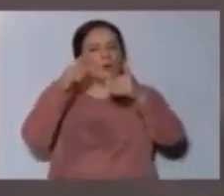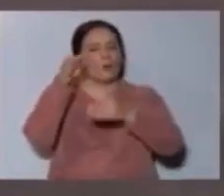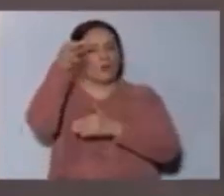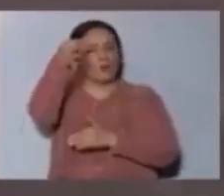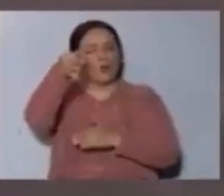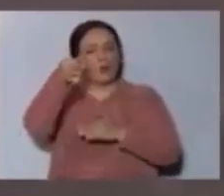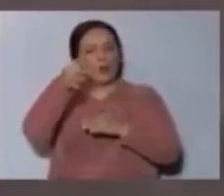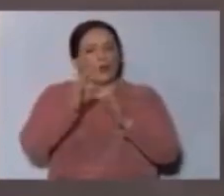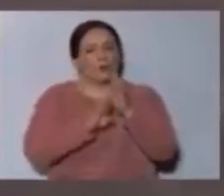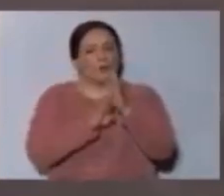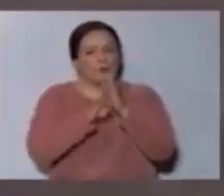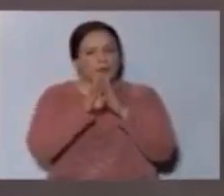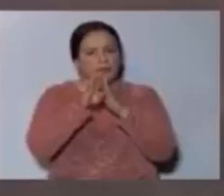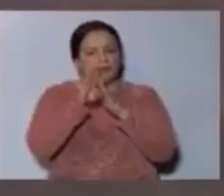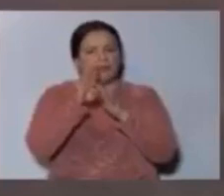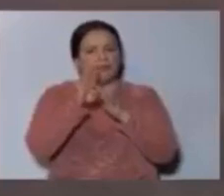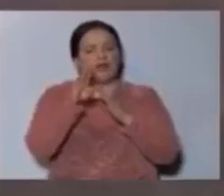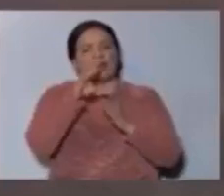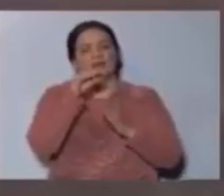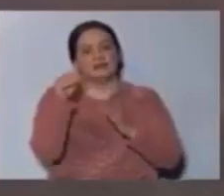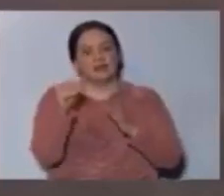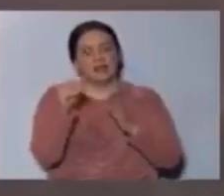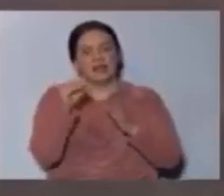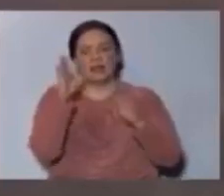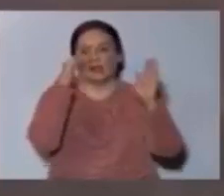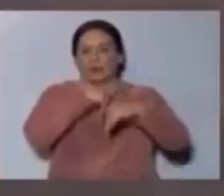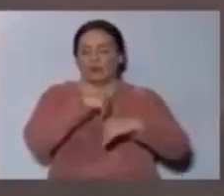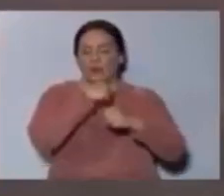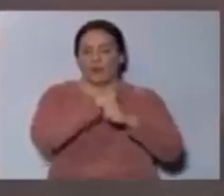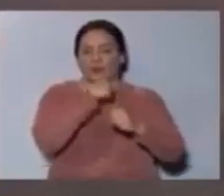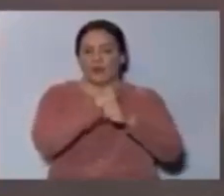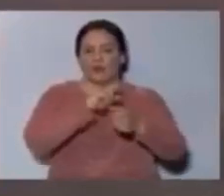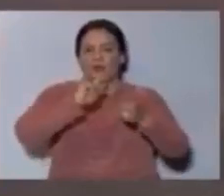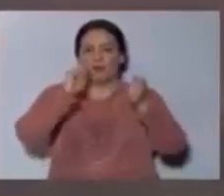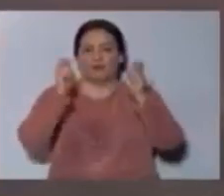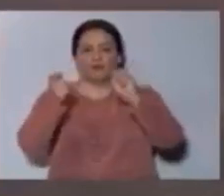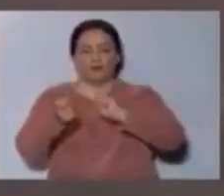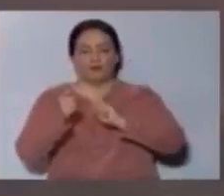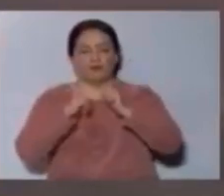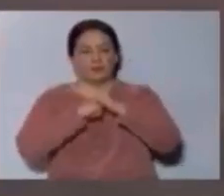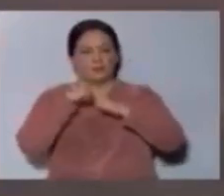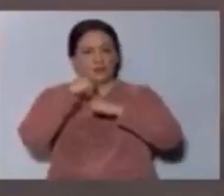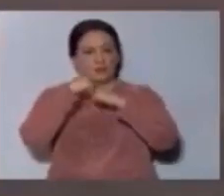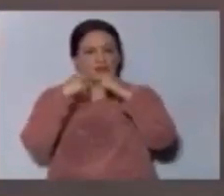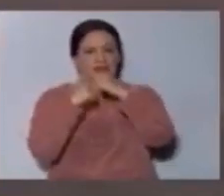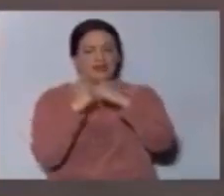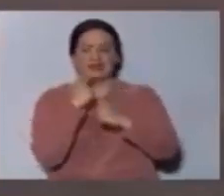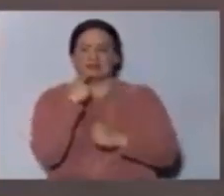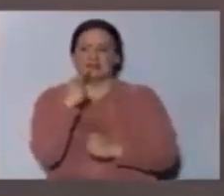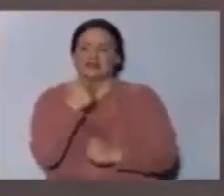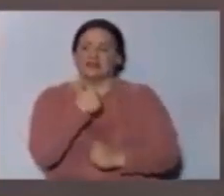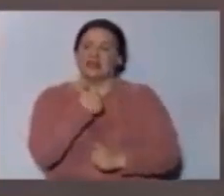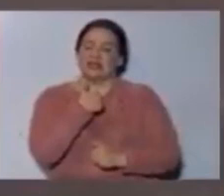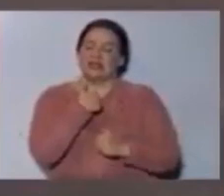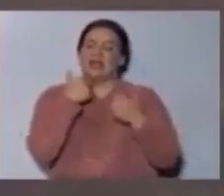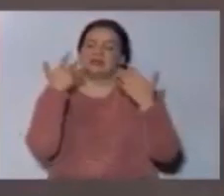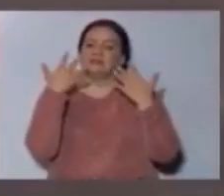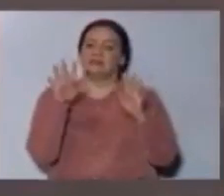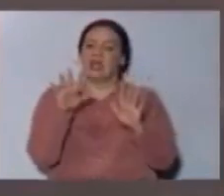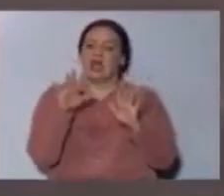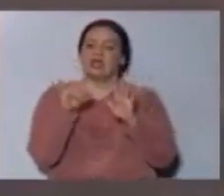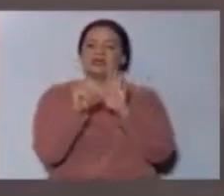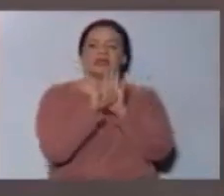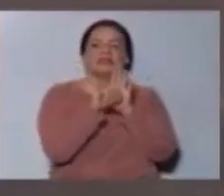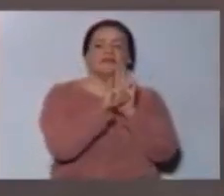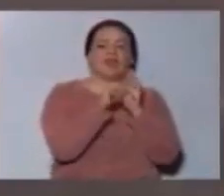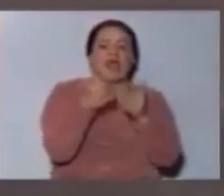crecimiento del desempleo, de reformas estructurales que dice tenía identificadas desde antes de la pandemia, solo